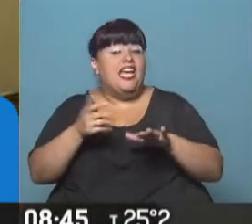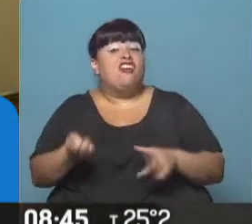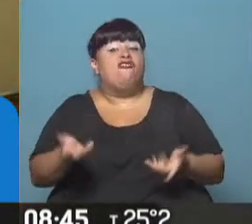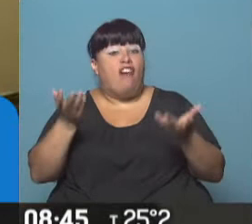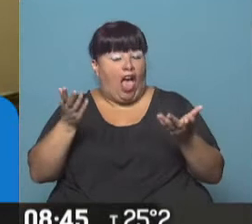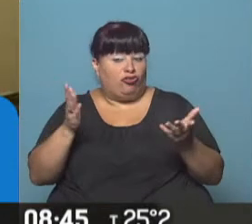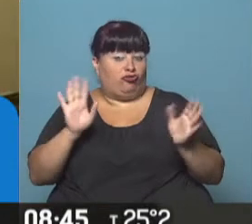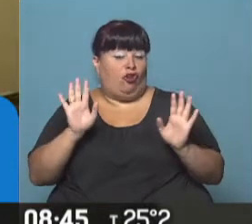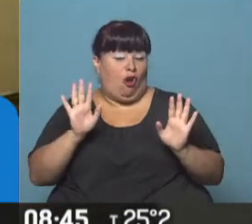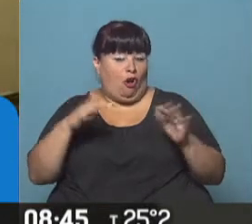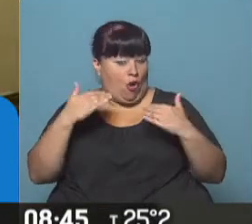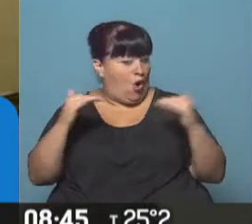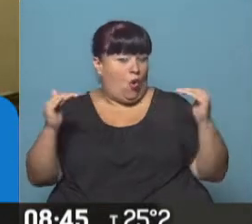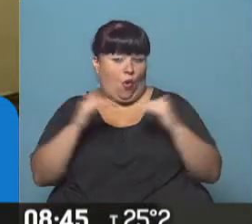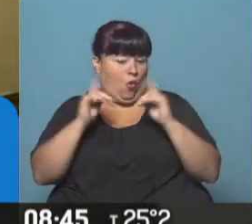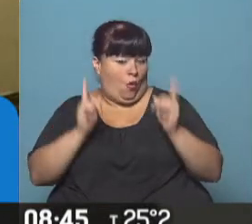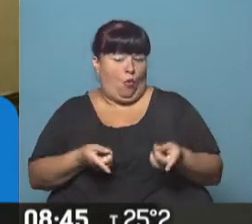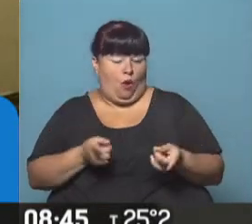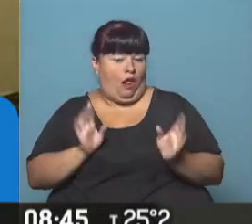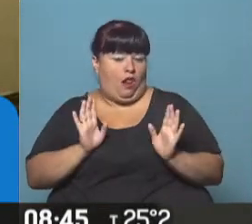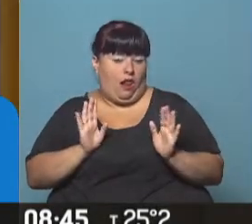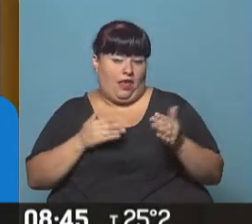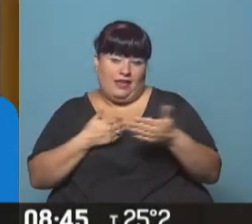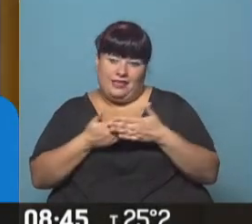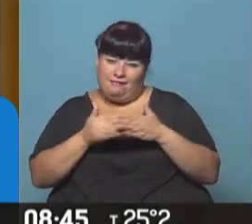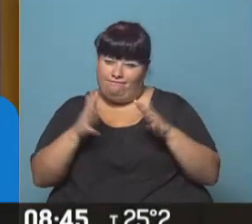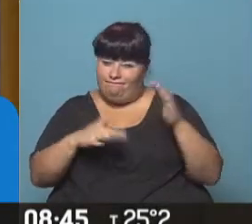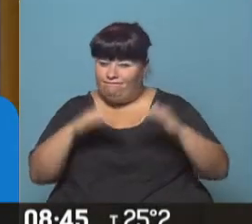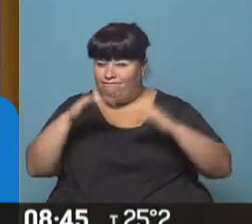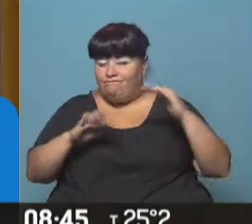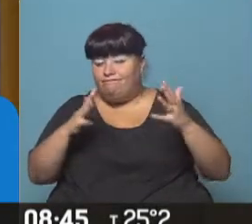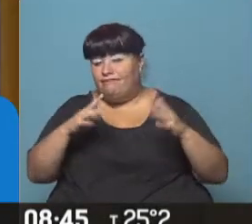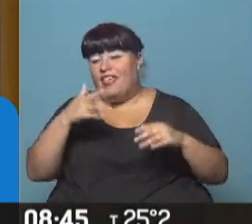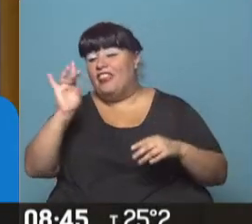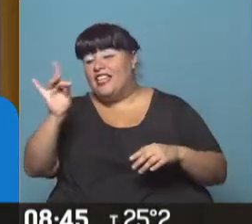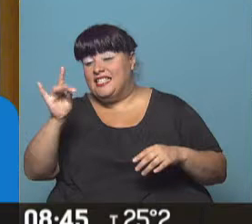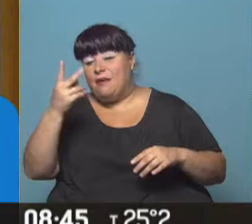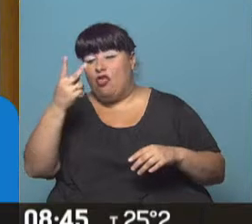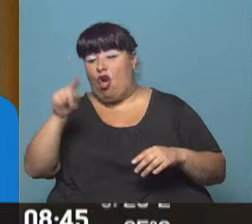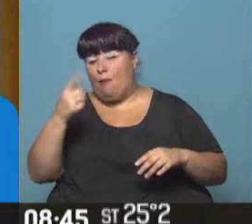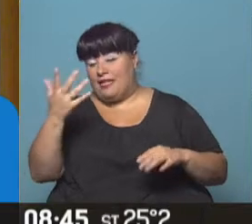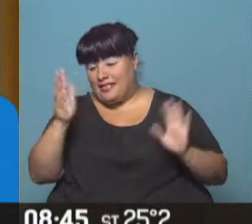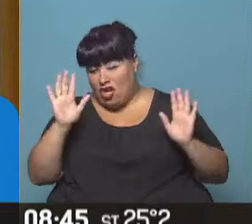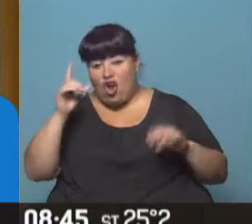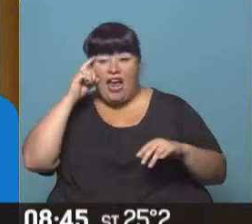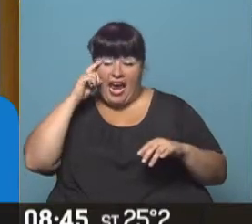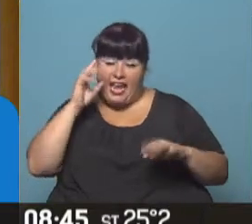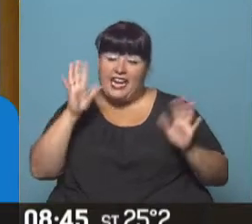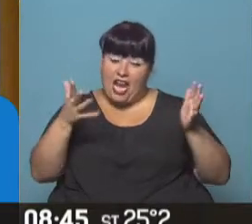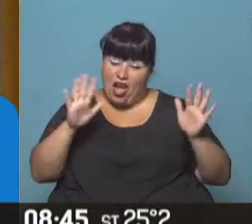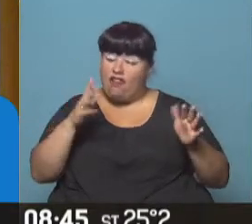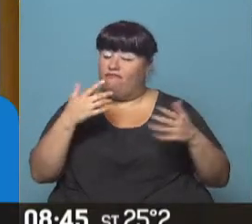inflación va a estar igualmente cercano, va a cerrar diciembre en 2,5, enero también va a